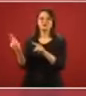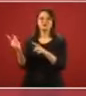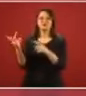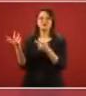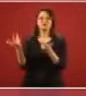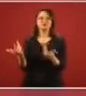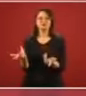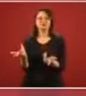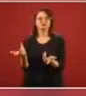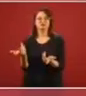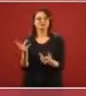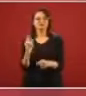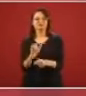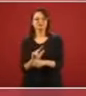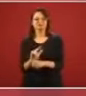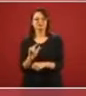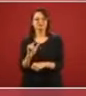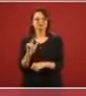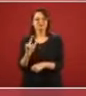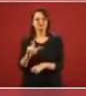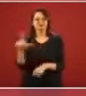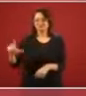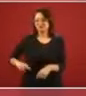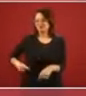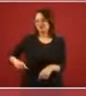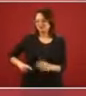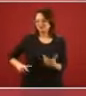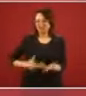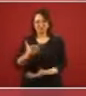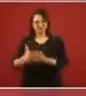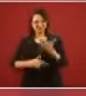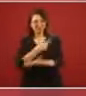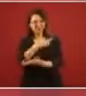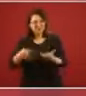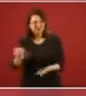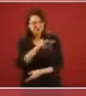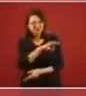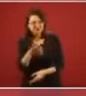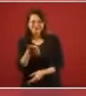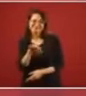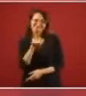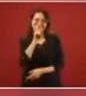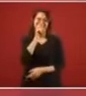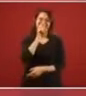no tienen los servidores públicos un avión así.